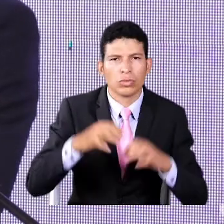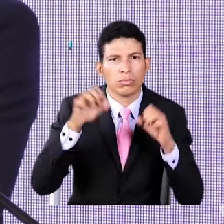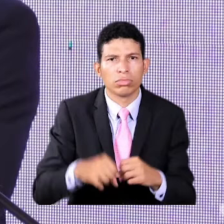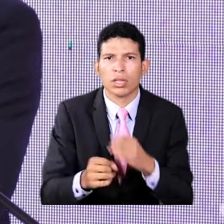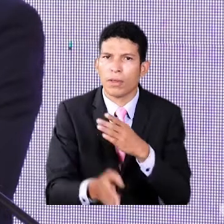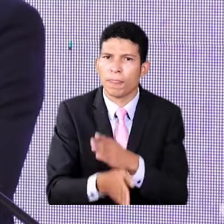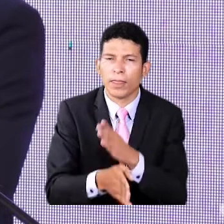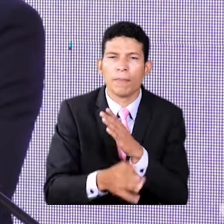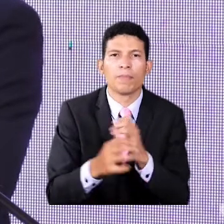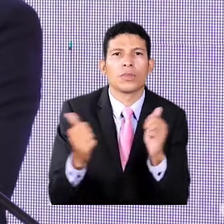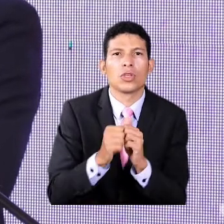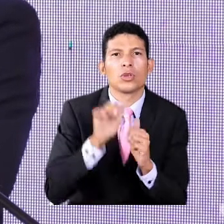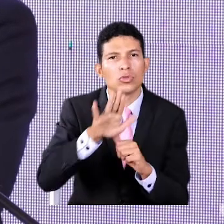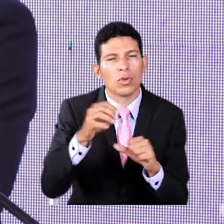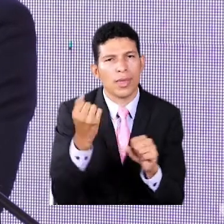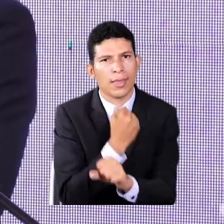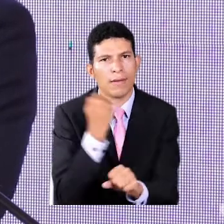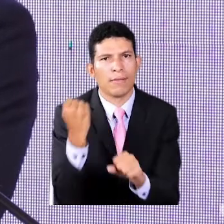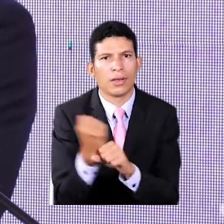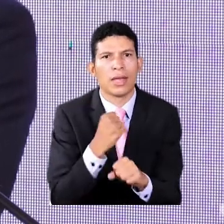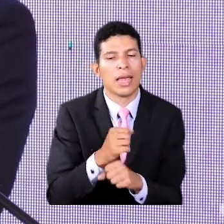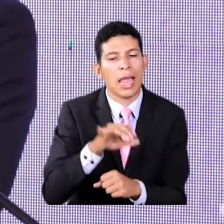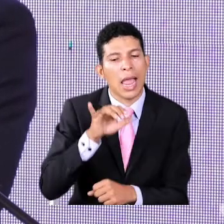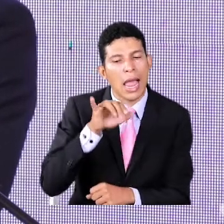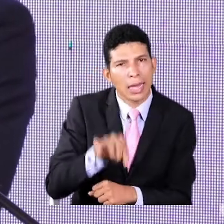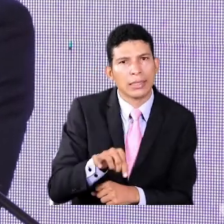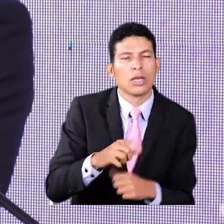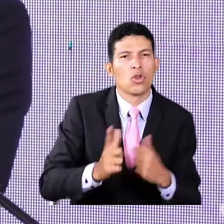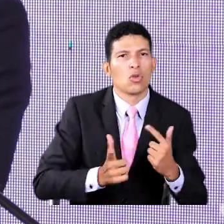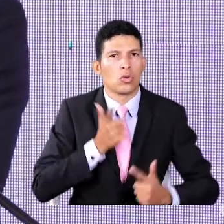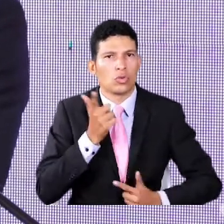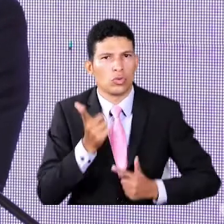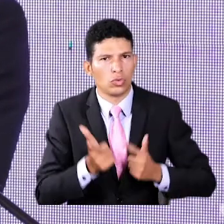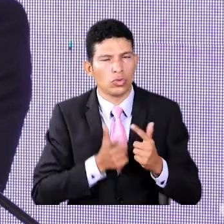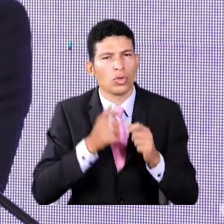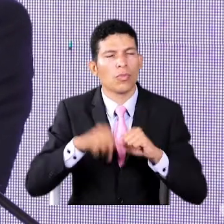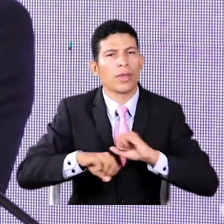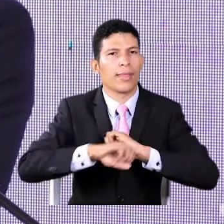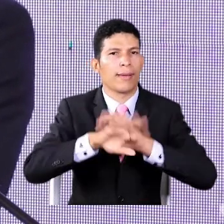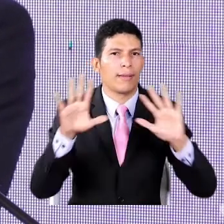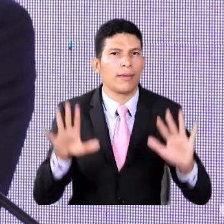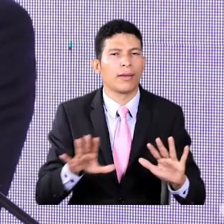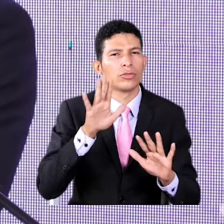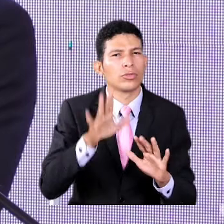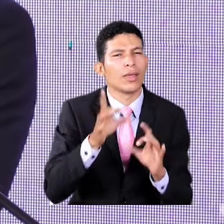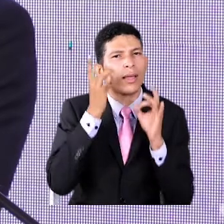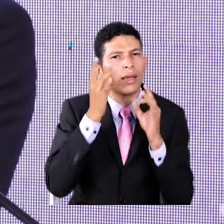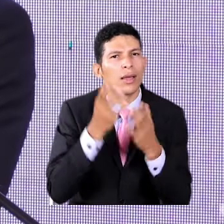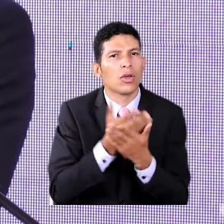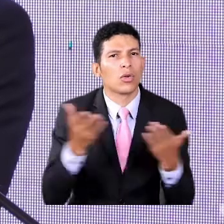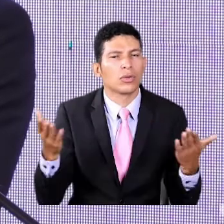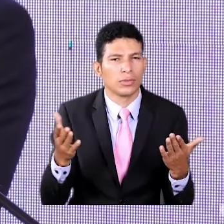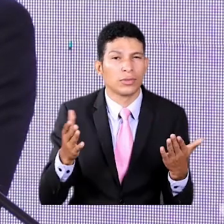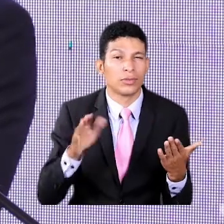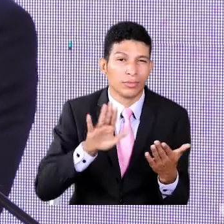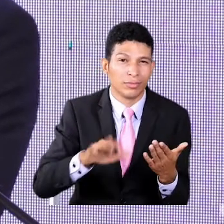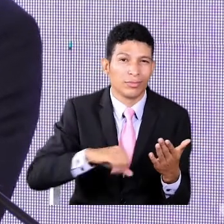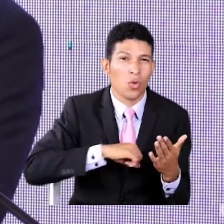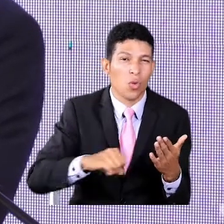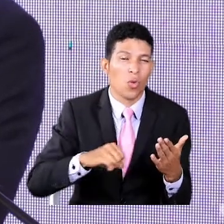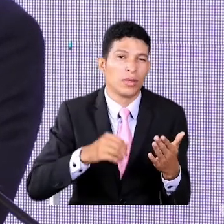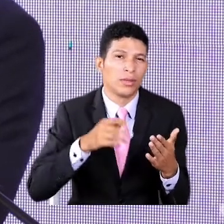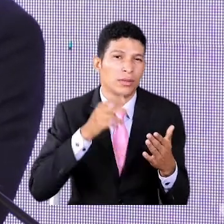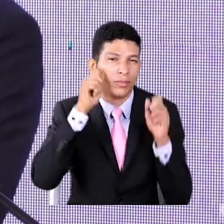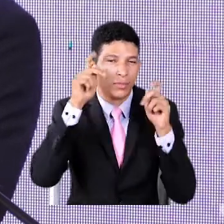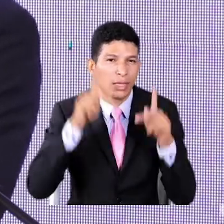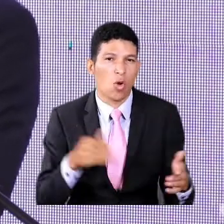acompañando su trabajo en esta larga lucha que han dado para esclarecer estas graves violaciones de derechos humanos sólo el